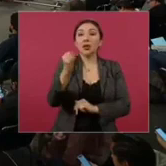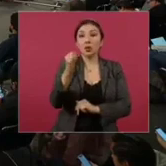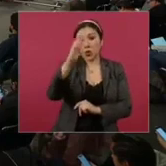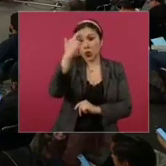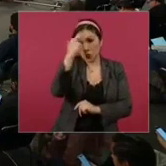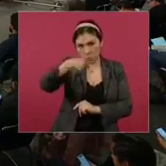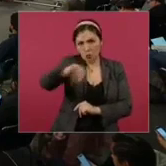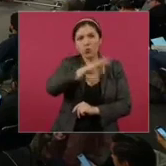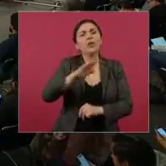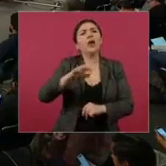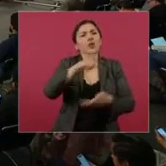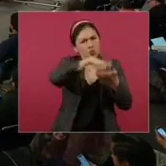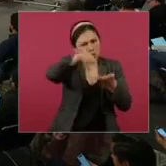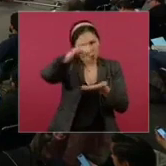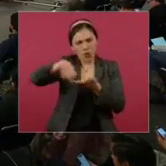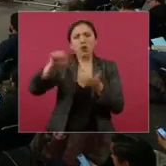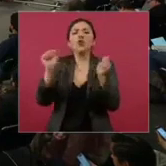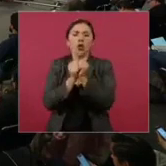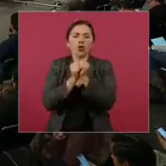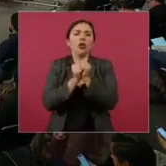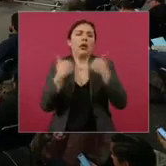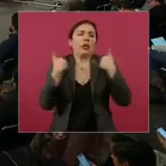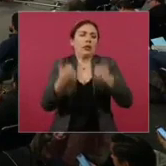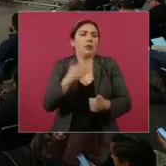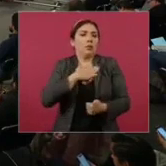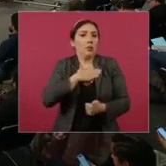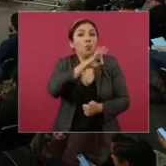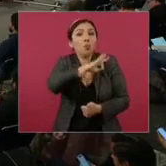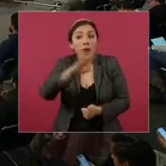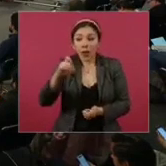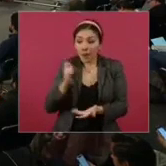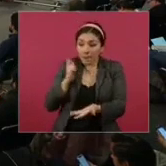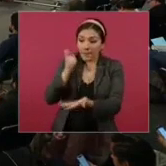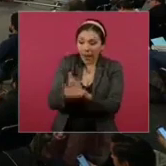hagan compras razonadas, compro lo que puedo pagar, compro lo que necesito. Muchas gracias.